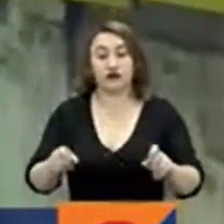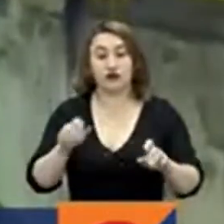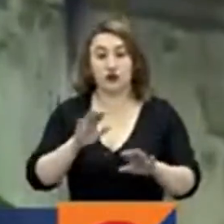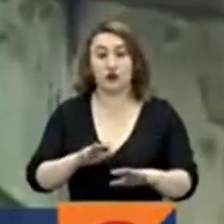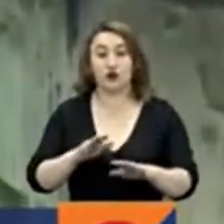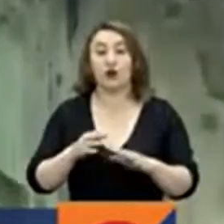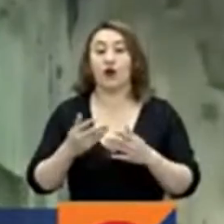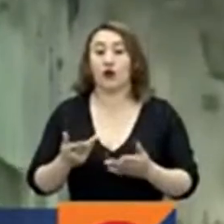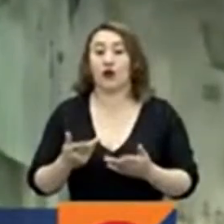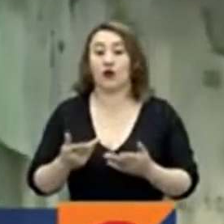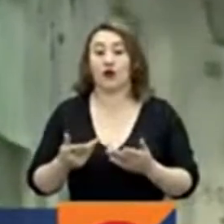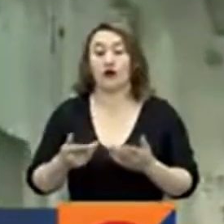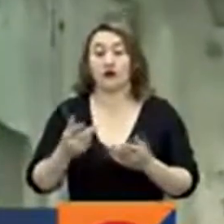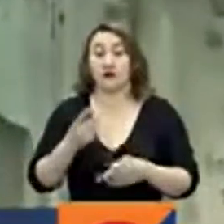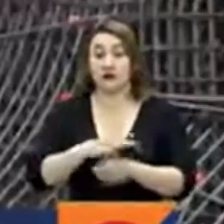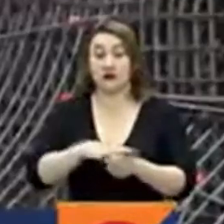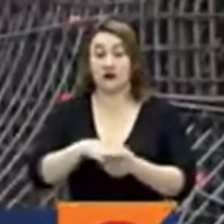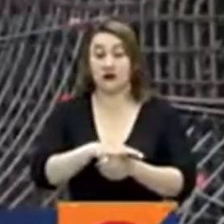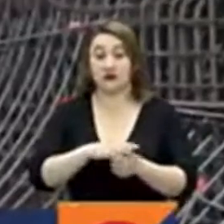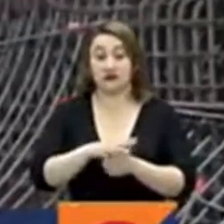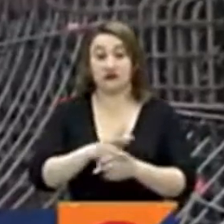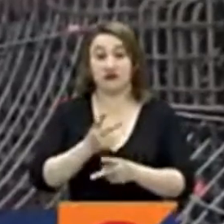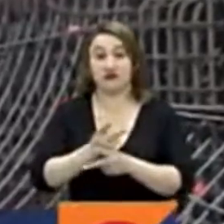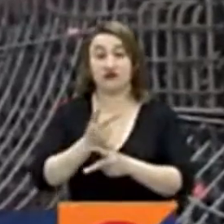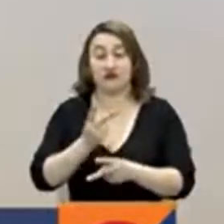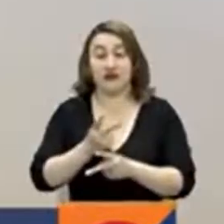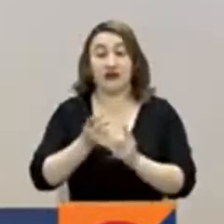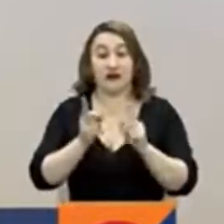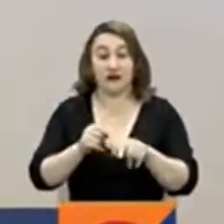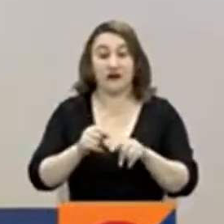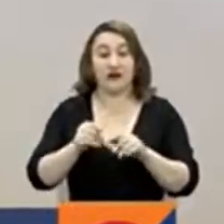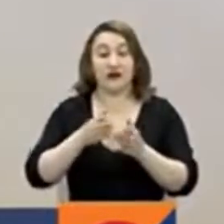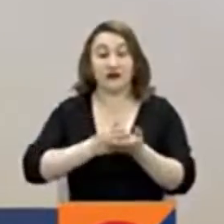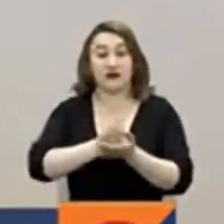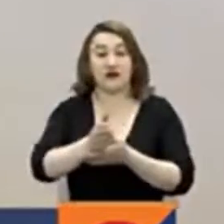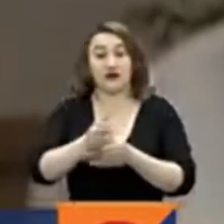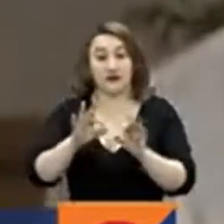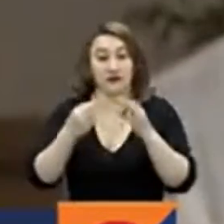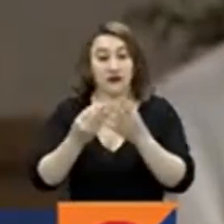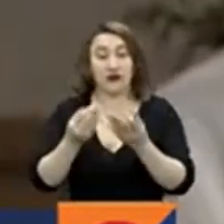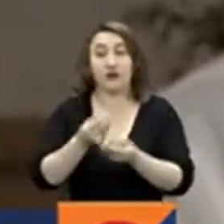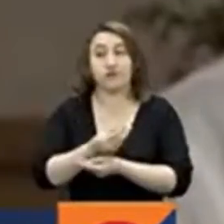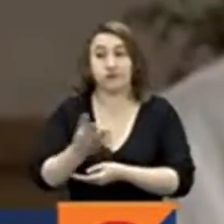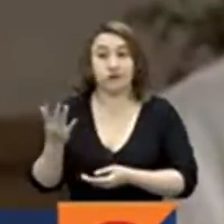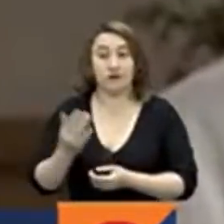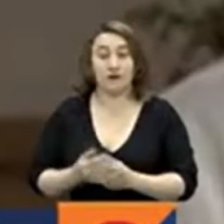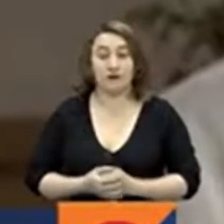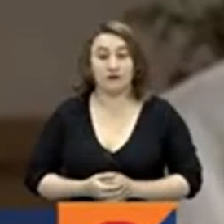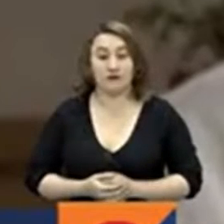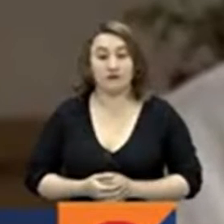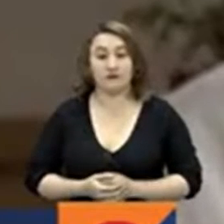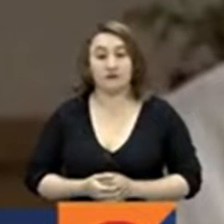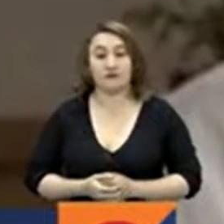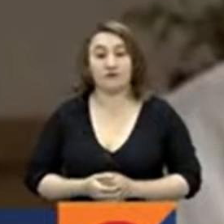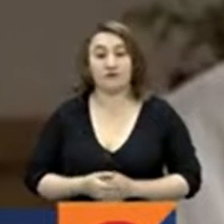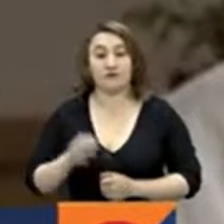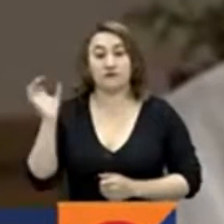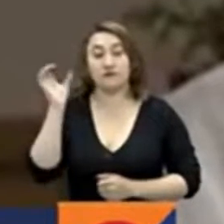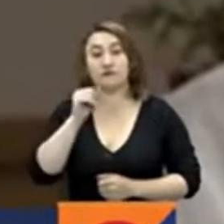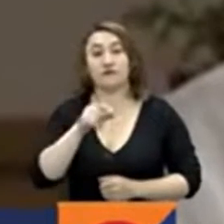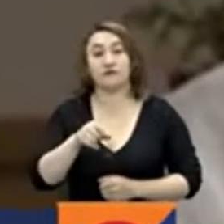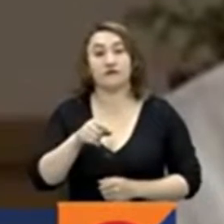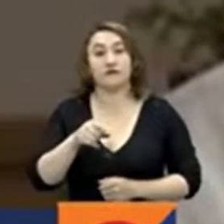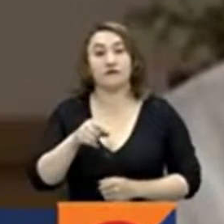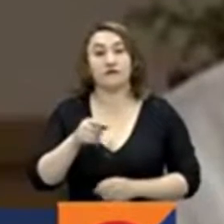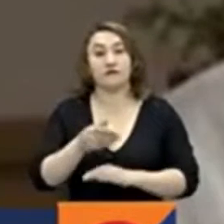la situación que puso en riesgo la hidroeléctrica y la estabilidad de cientos de familias en la zona. Y se encontraron méritos para